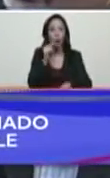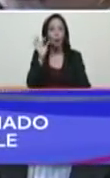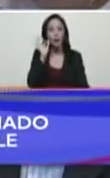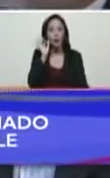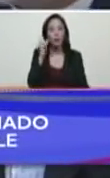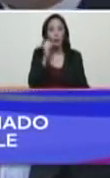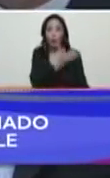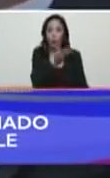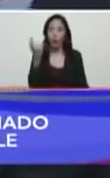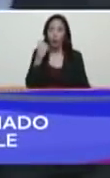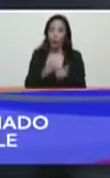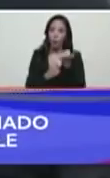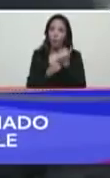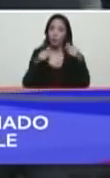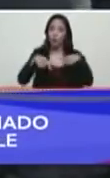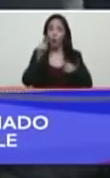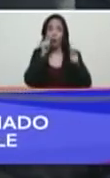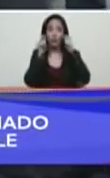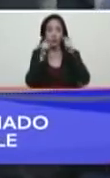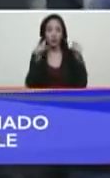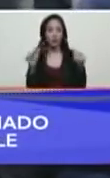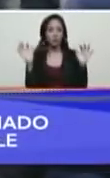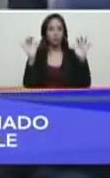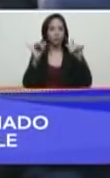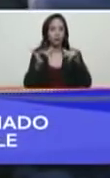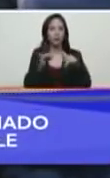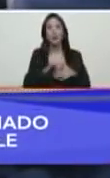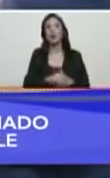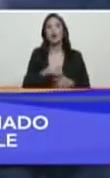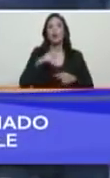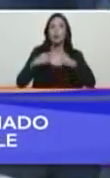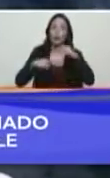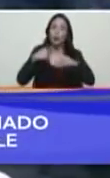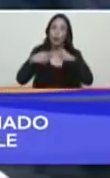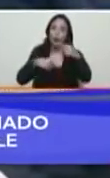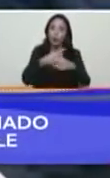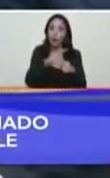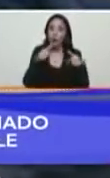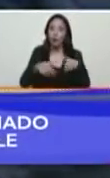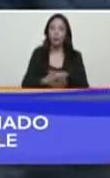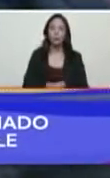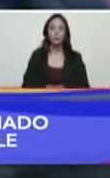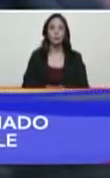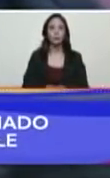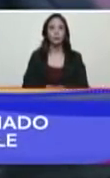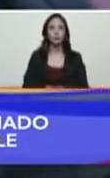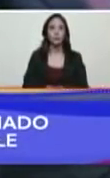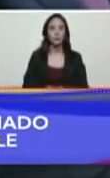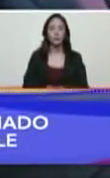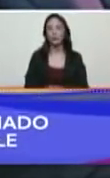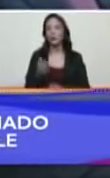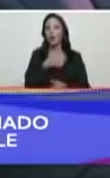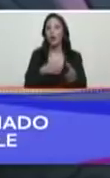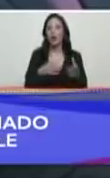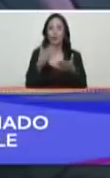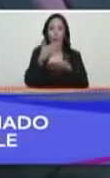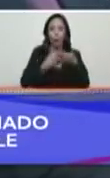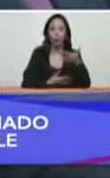nos visitan, todos los días de la vida, yo recibo delegaciones